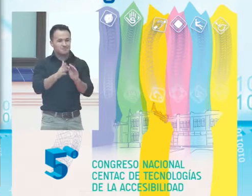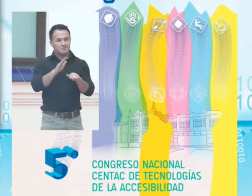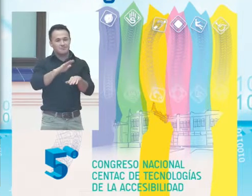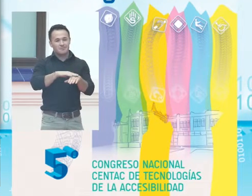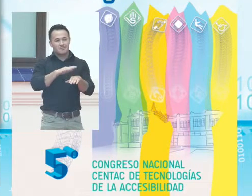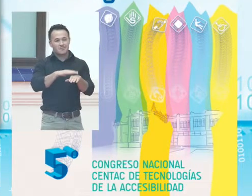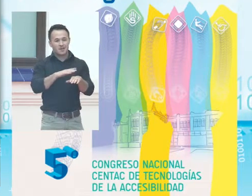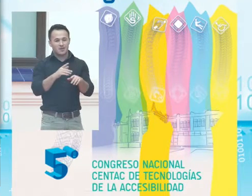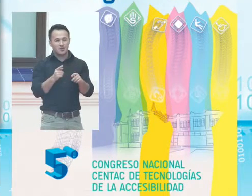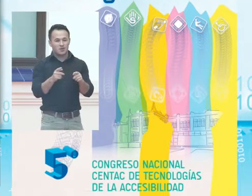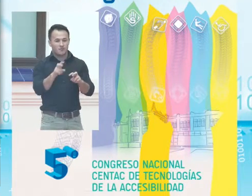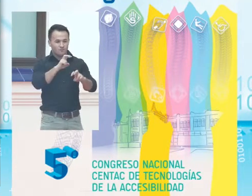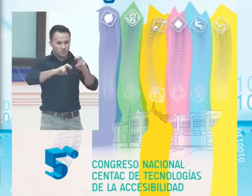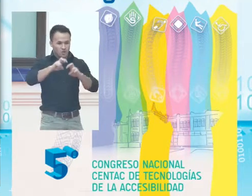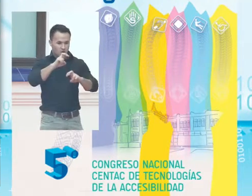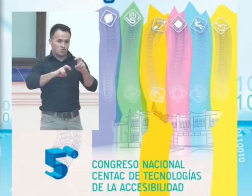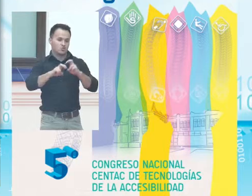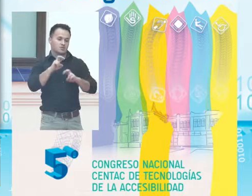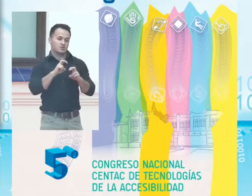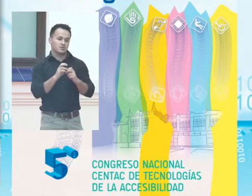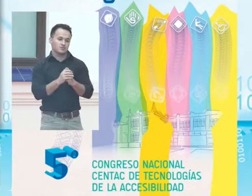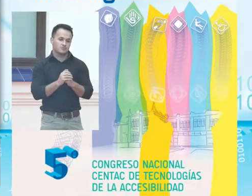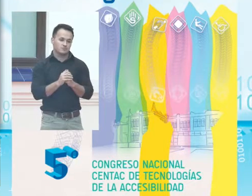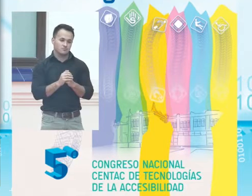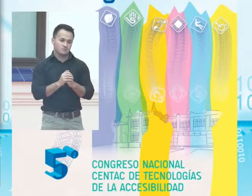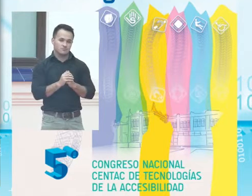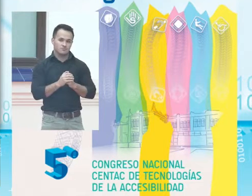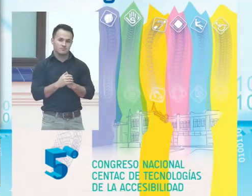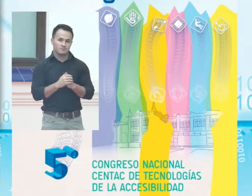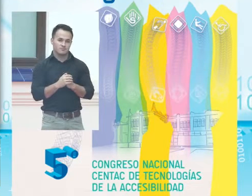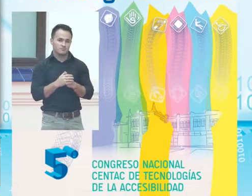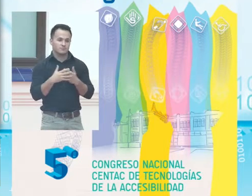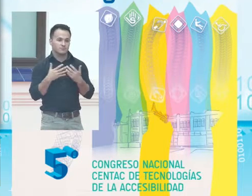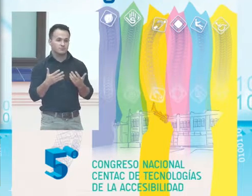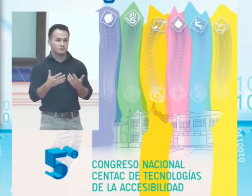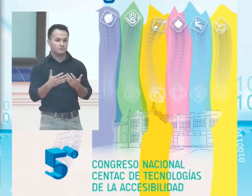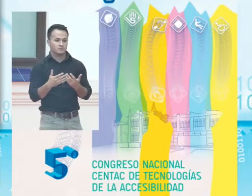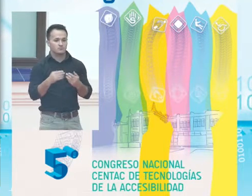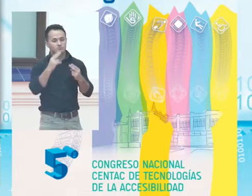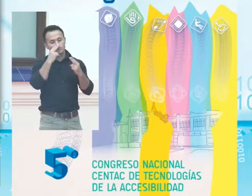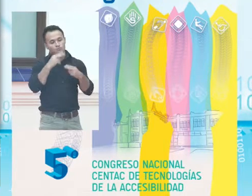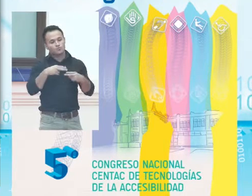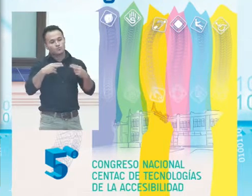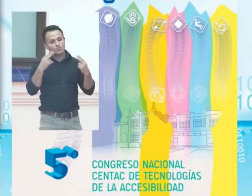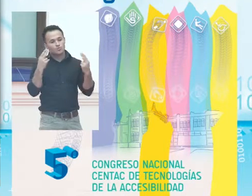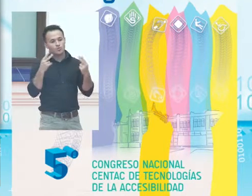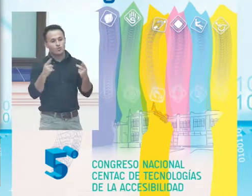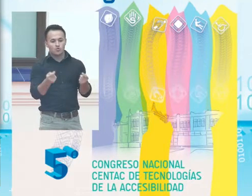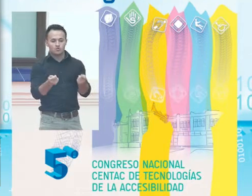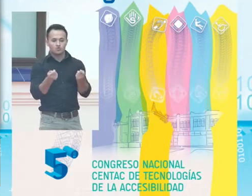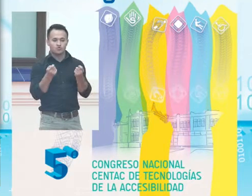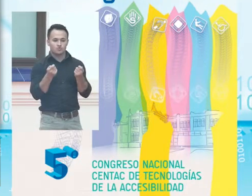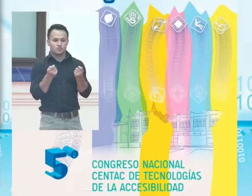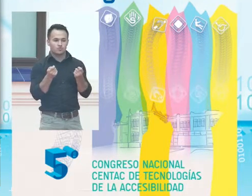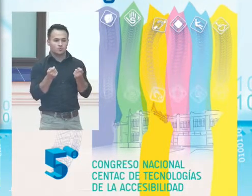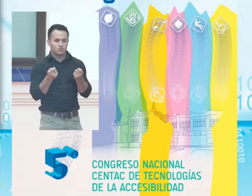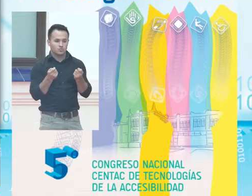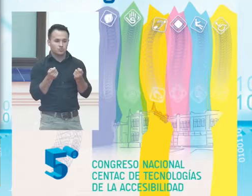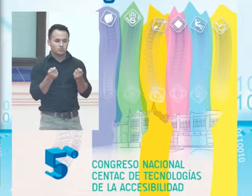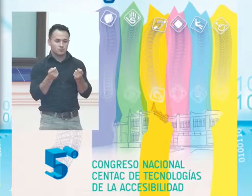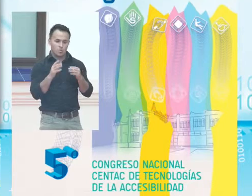controlado por Yandex, Google, Yahoo y Bing, y punto. Toda discusión en público, todo control para